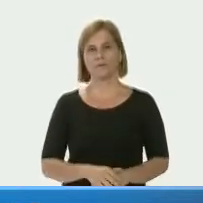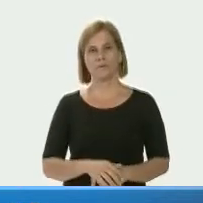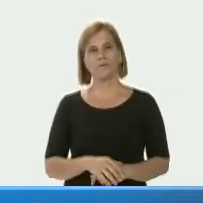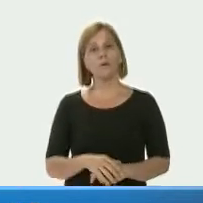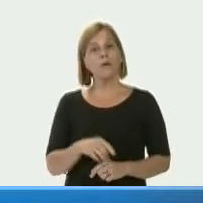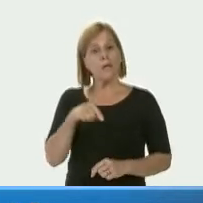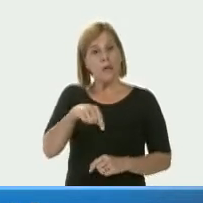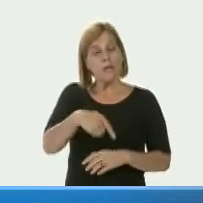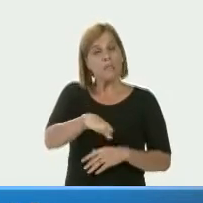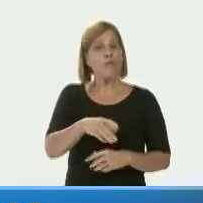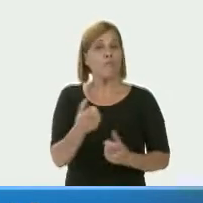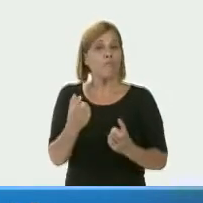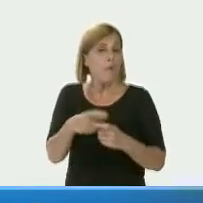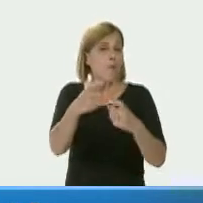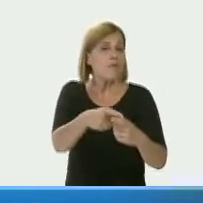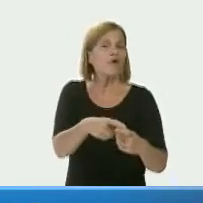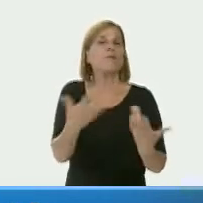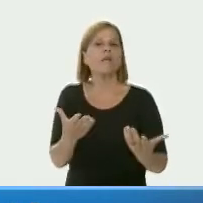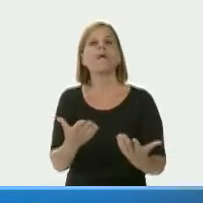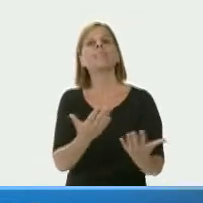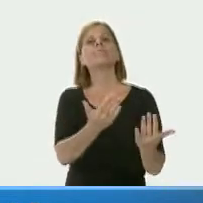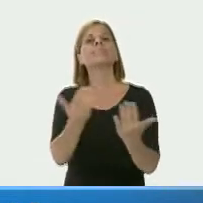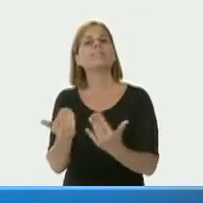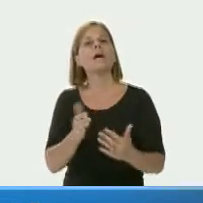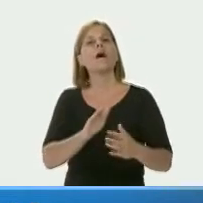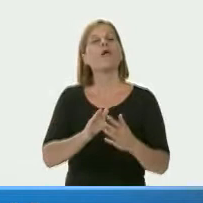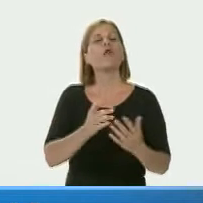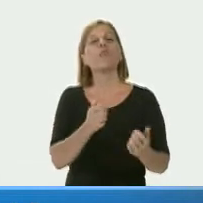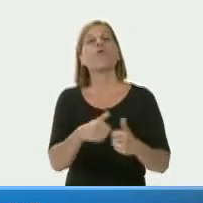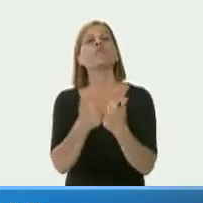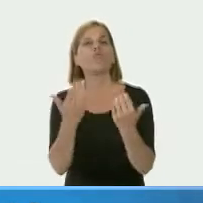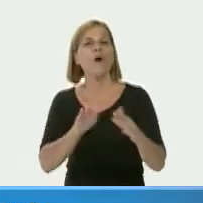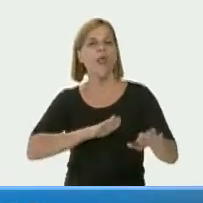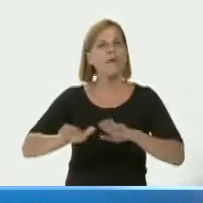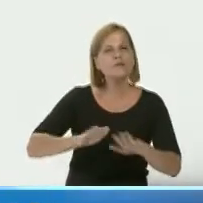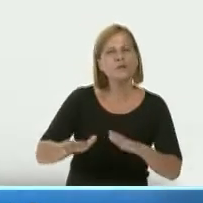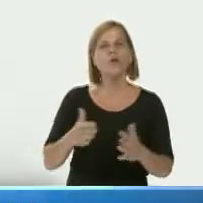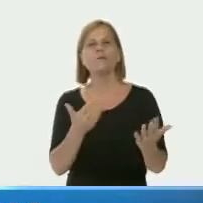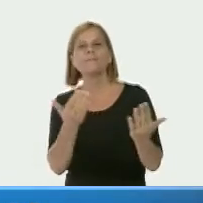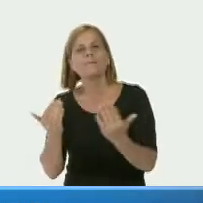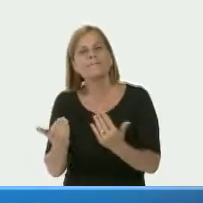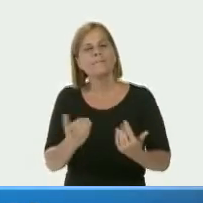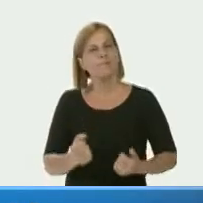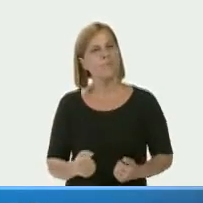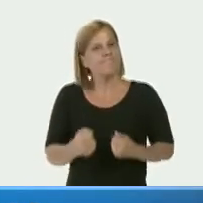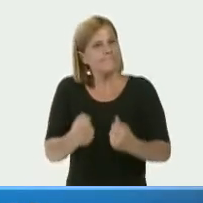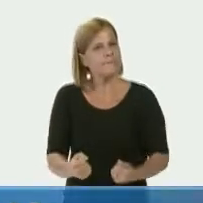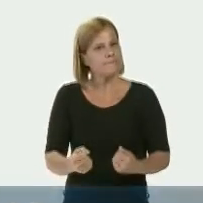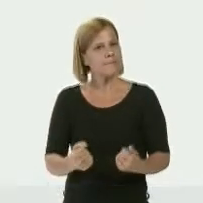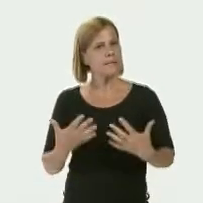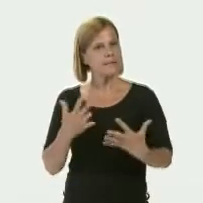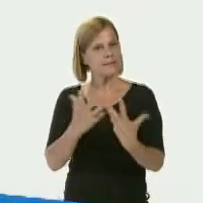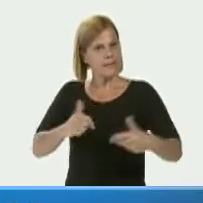es ir validando las acciones que se están realizando. Estamos fortaleciendo todo el sistema de